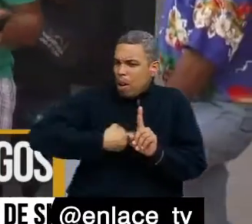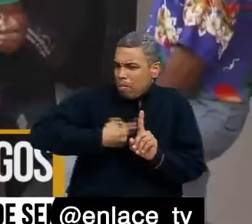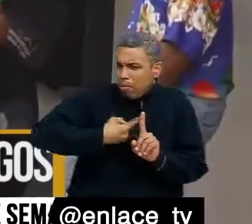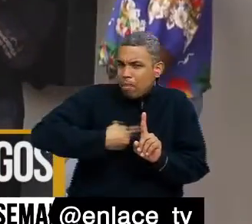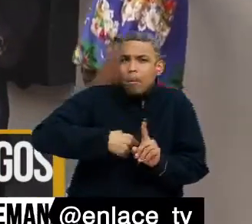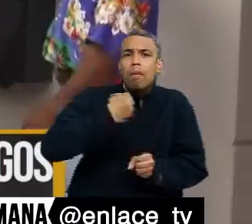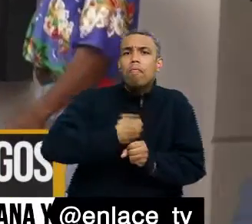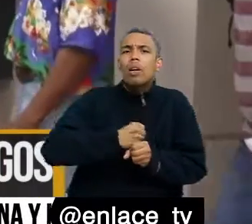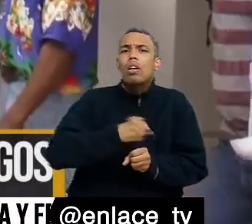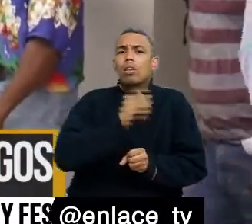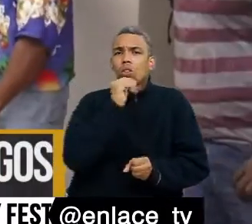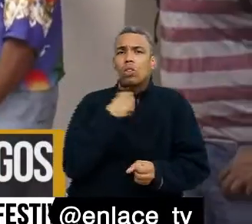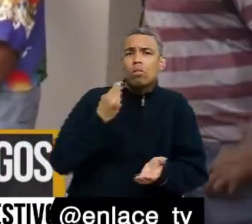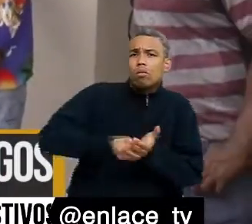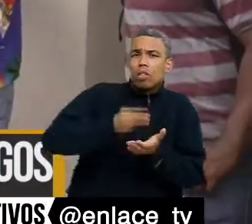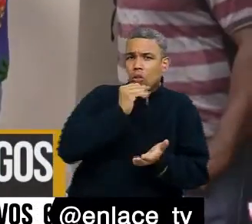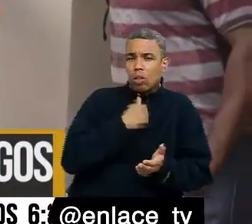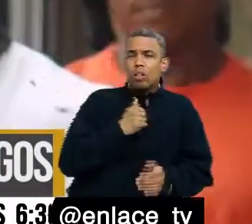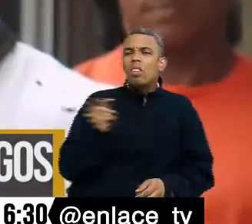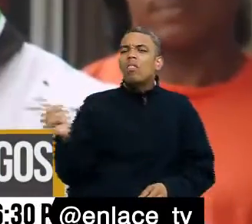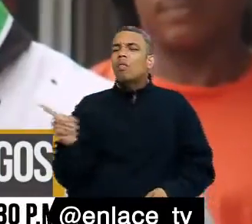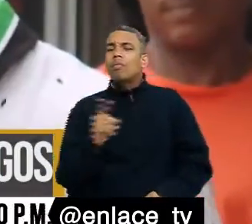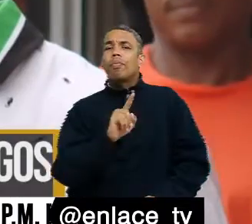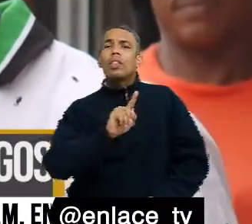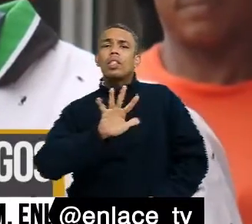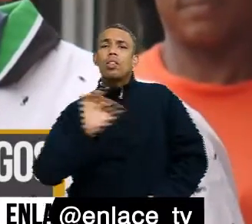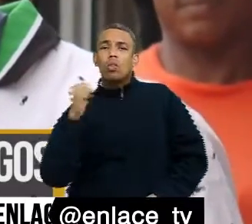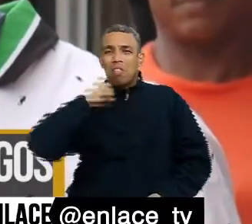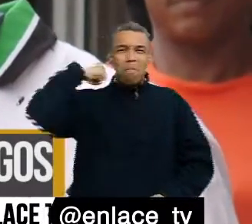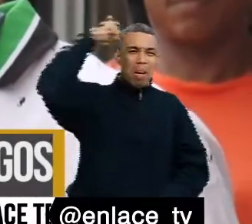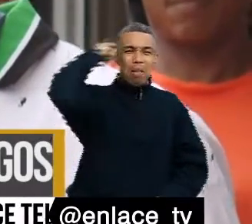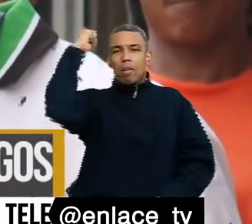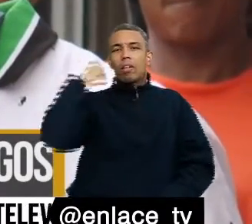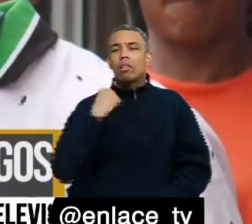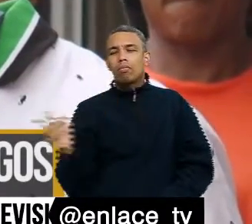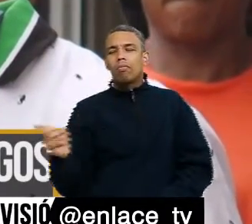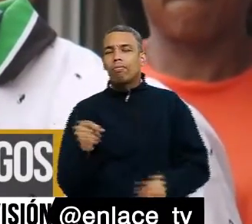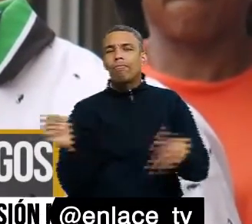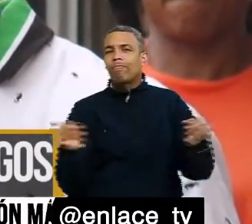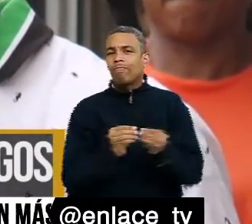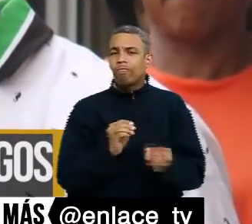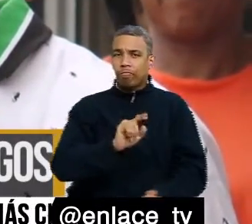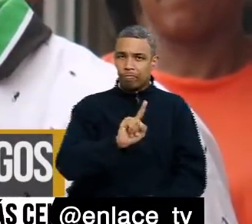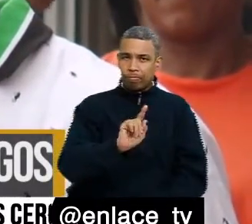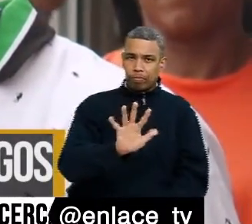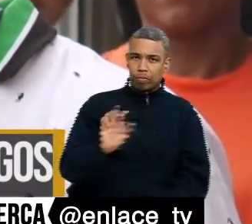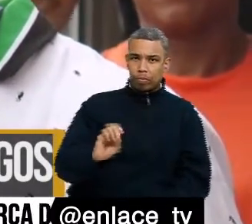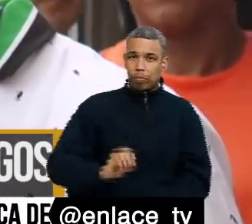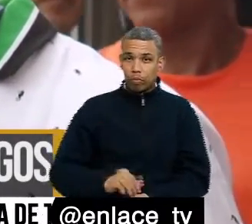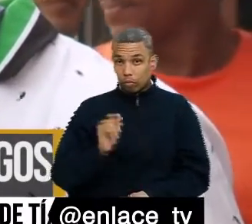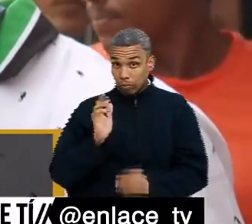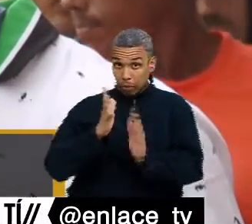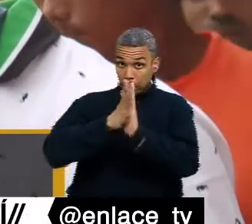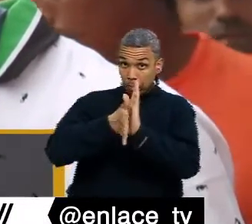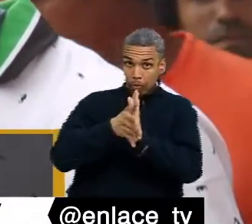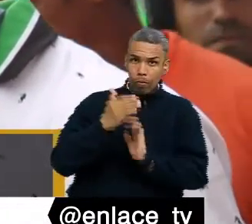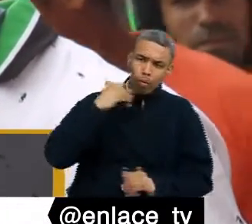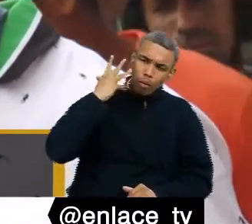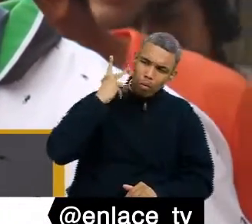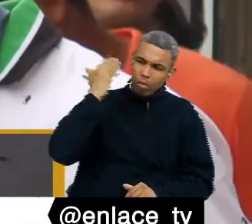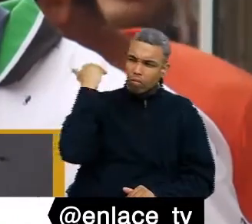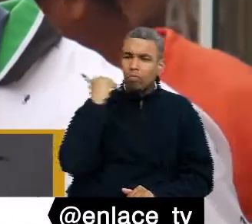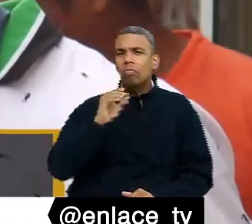reclaman el pago de salarios y prestaciones sociales. Pues salió hace 15 días, salió un comunicado de que se hacían responsables de la liquidación